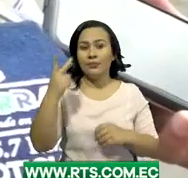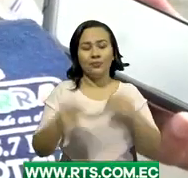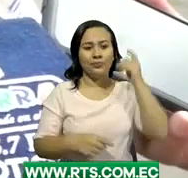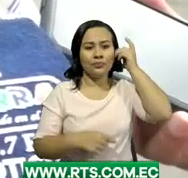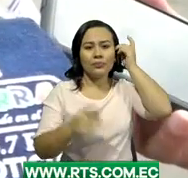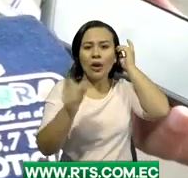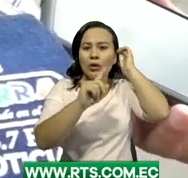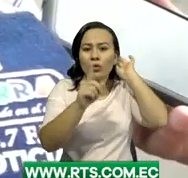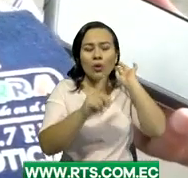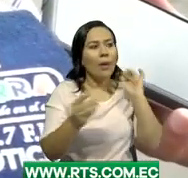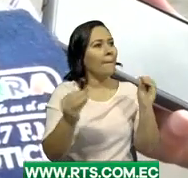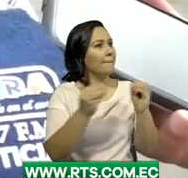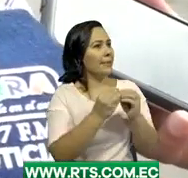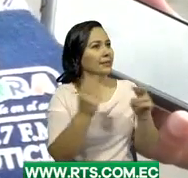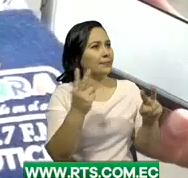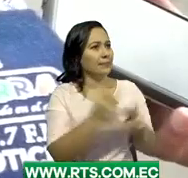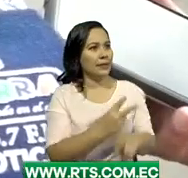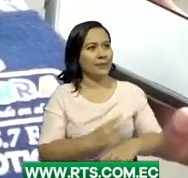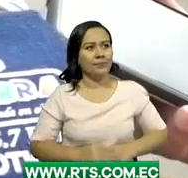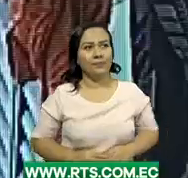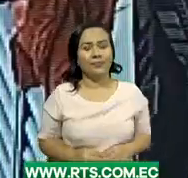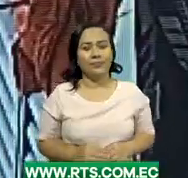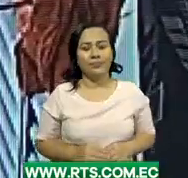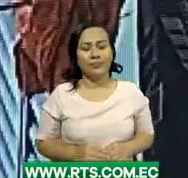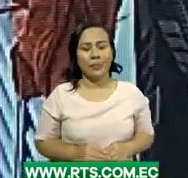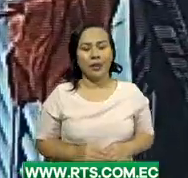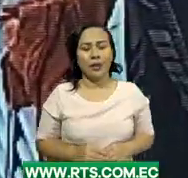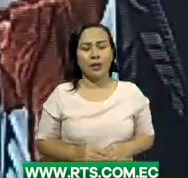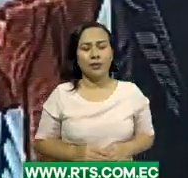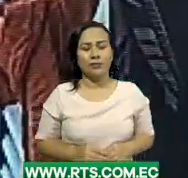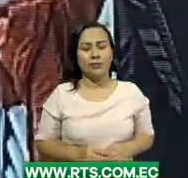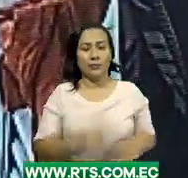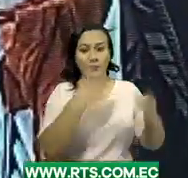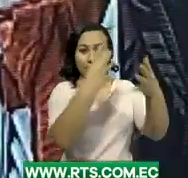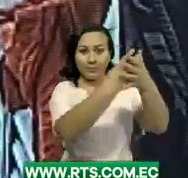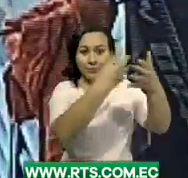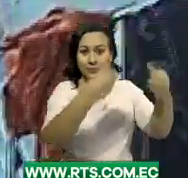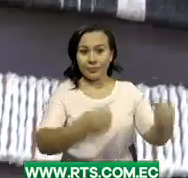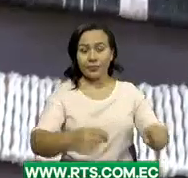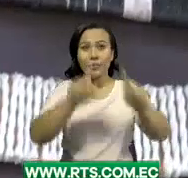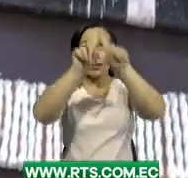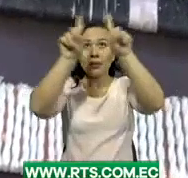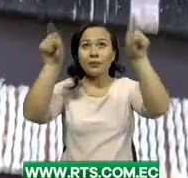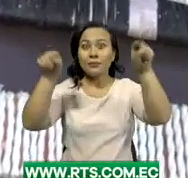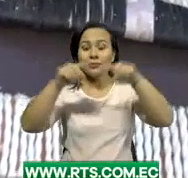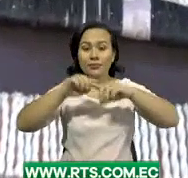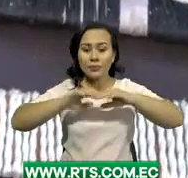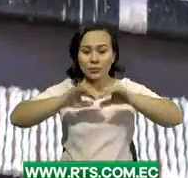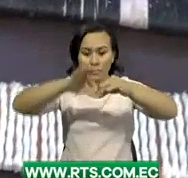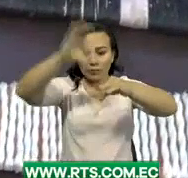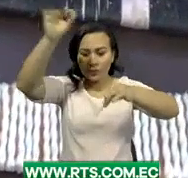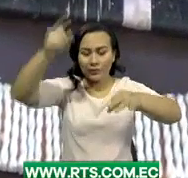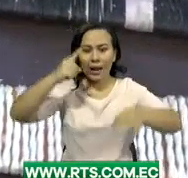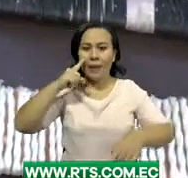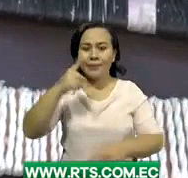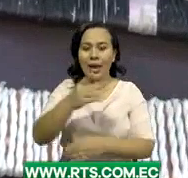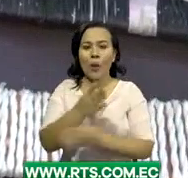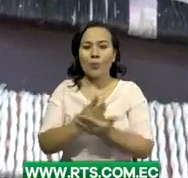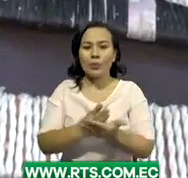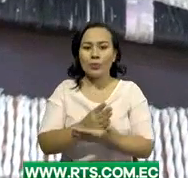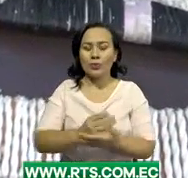evitar cualquier tipo de novedades que tengamos. En las celdas, pasillos y ventanales encontraron desde machetes,